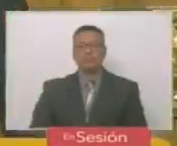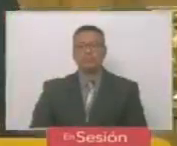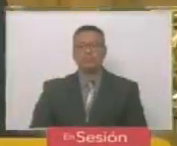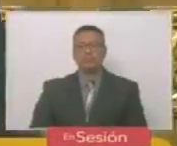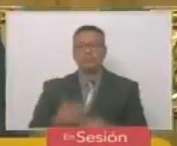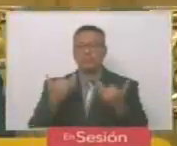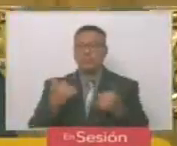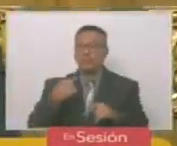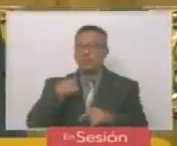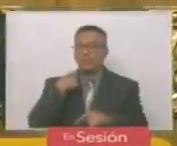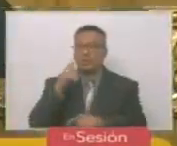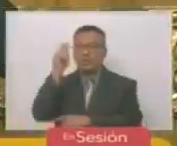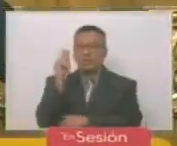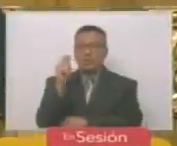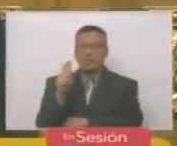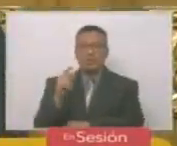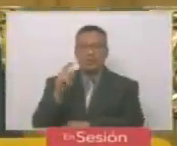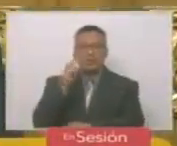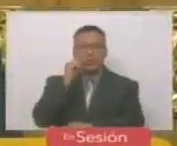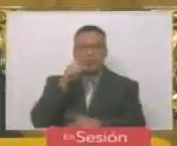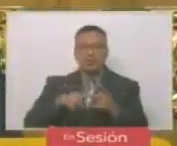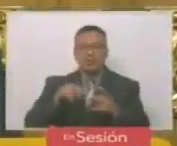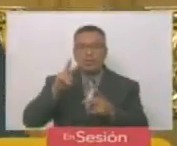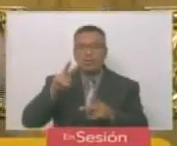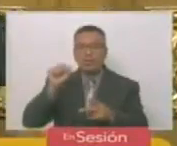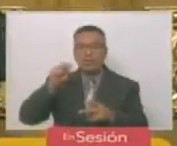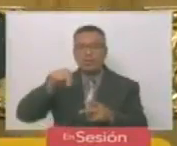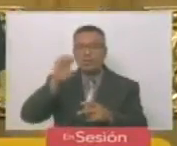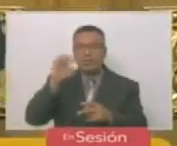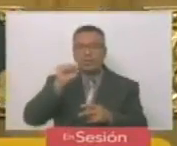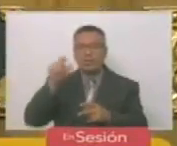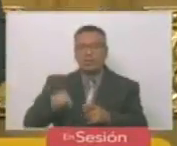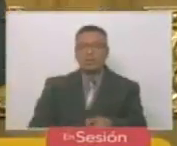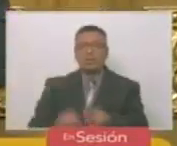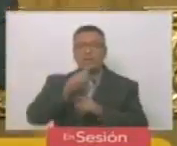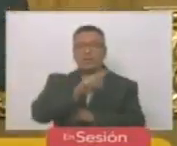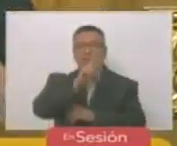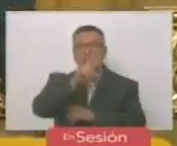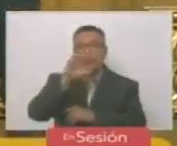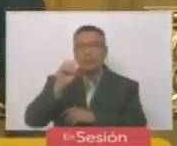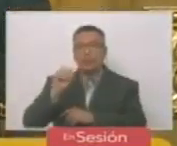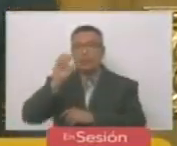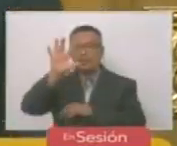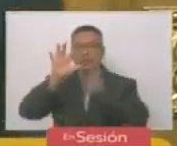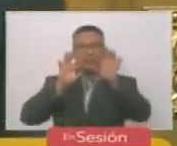Ya lo decía el diputado Timoteo y la diputada Vanessa Montero, 120 países,